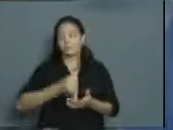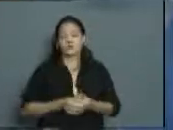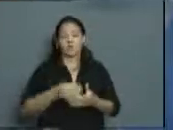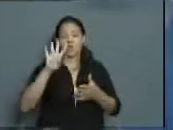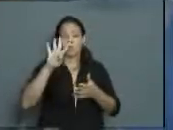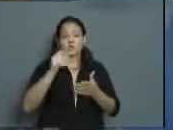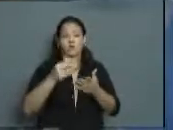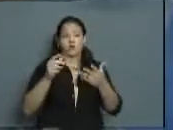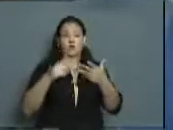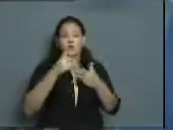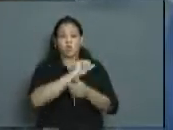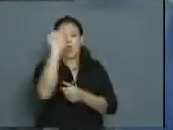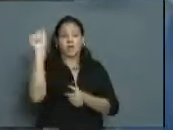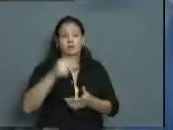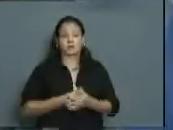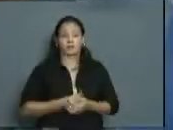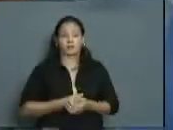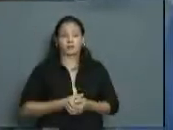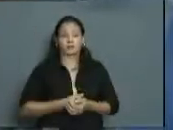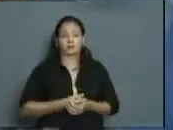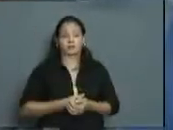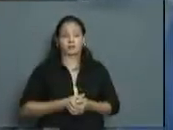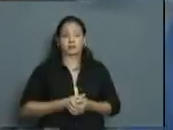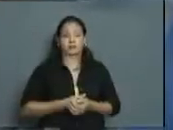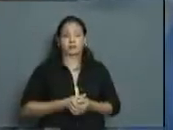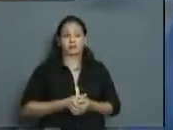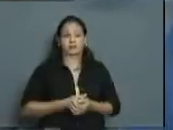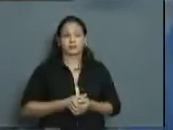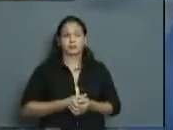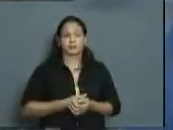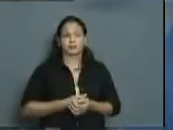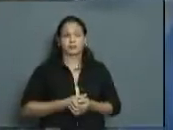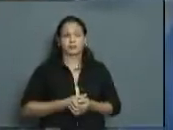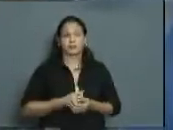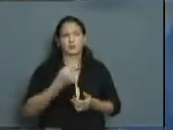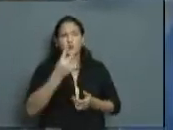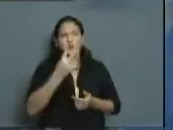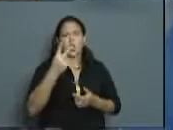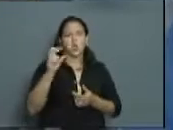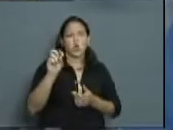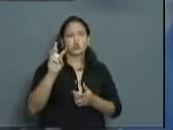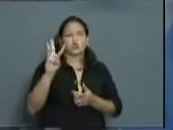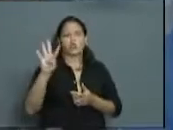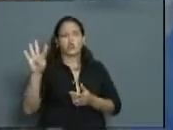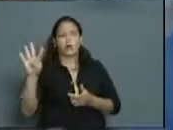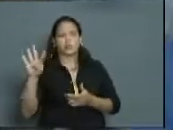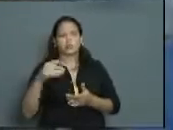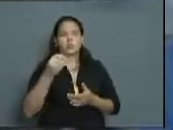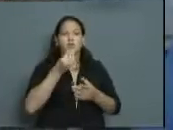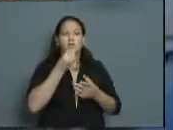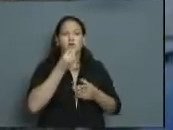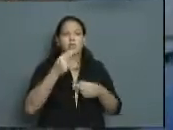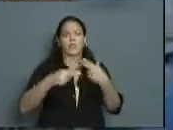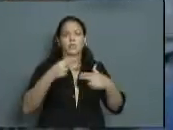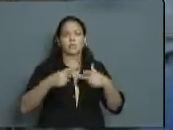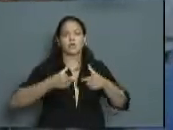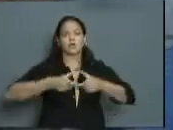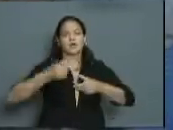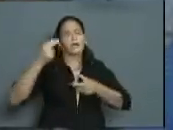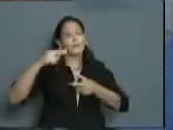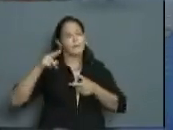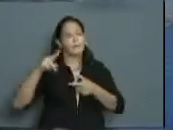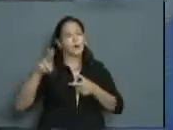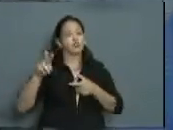y los de semifinales de cruce entre los ocupantes de los lugares 2 y 3 en 1 y 4. Para el domingo discutir las medallas de bronce y